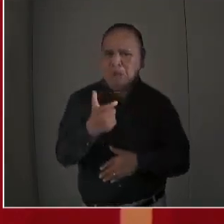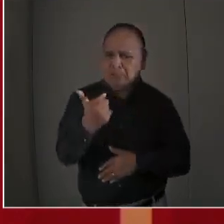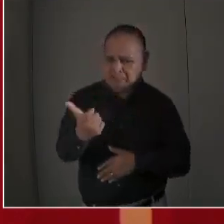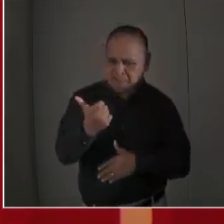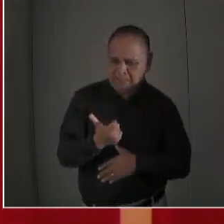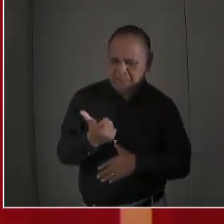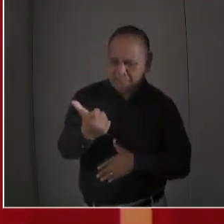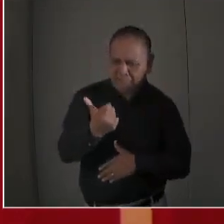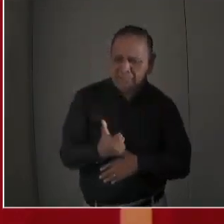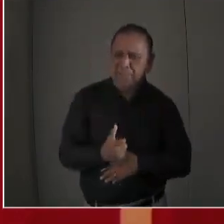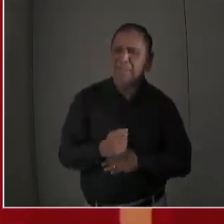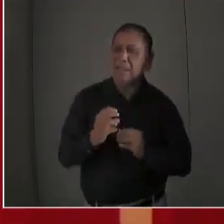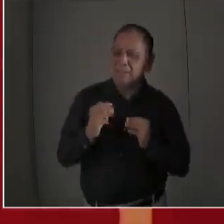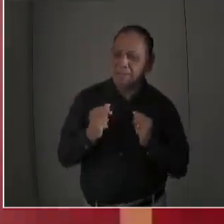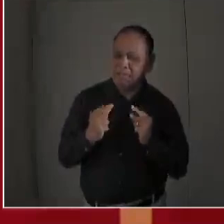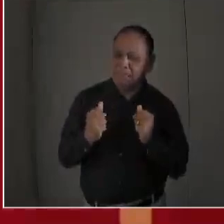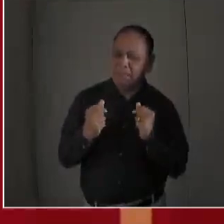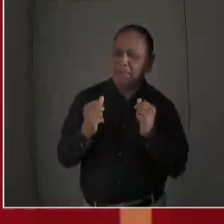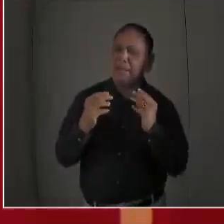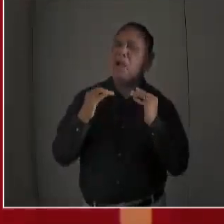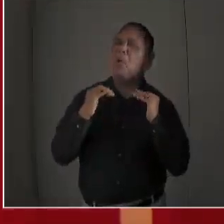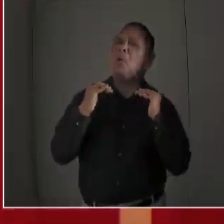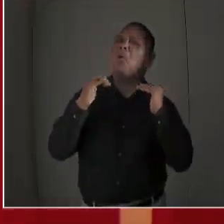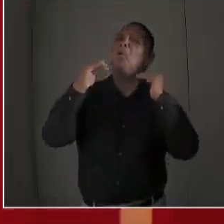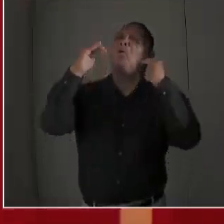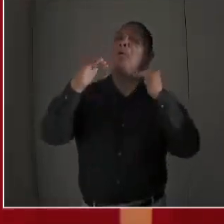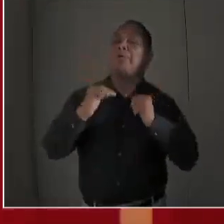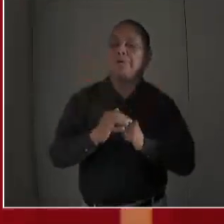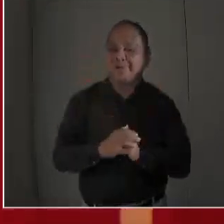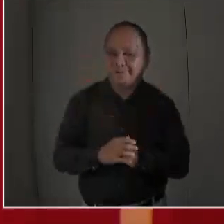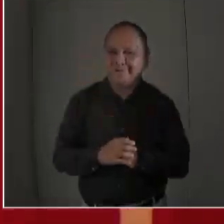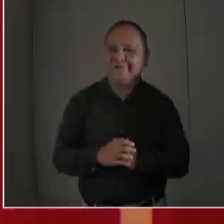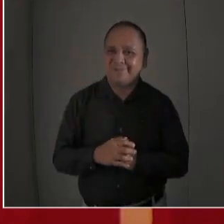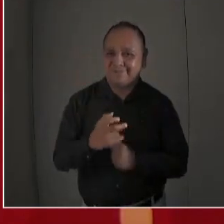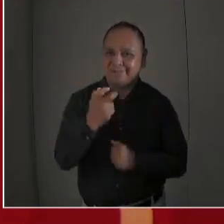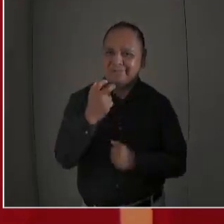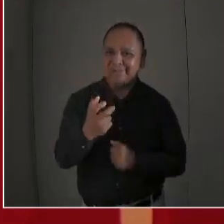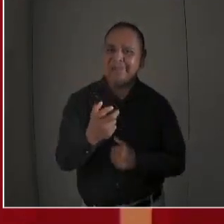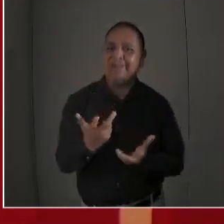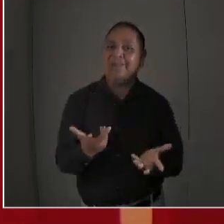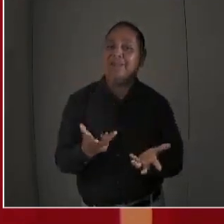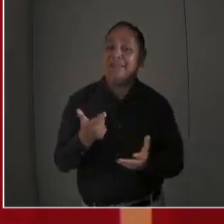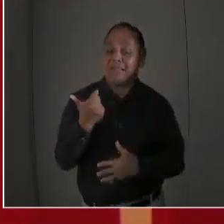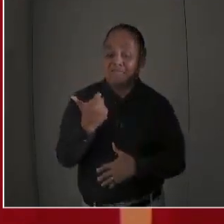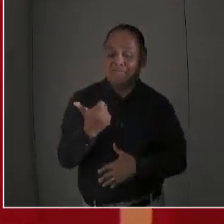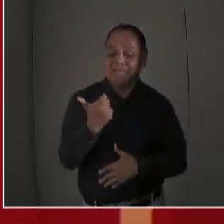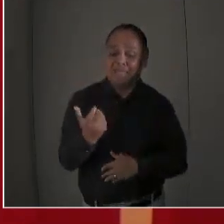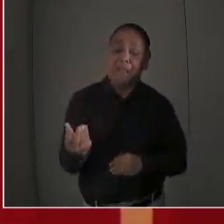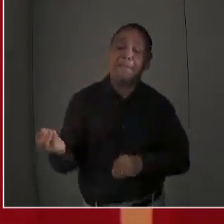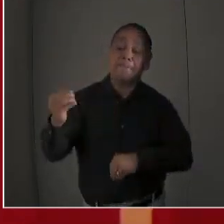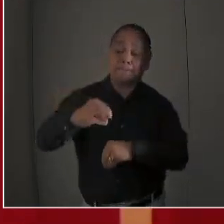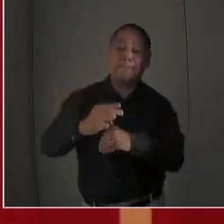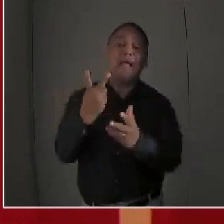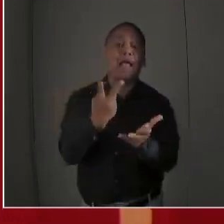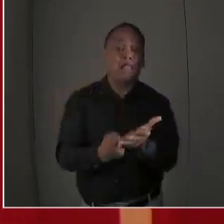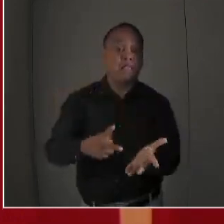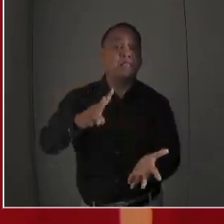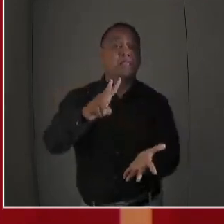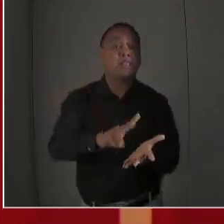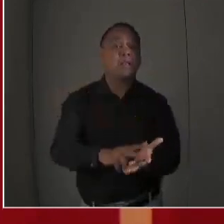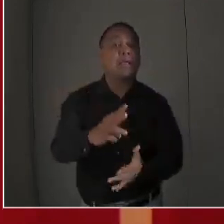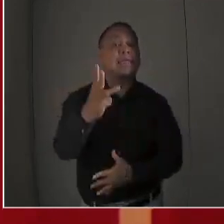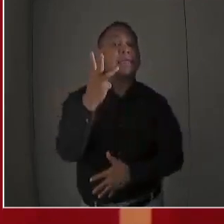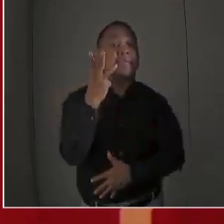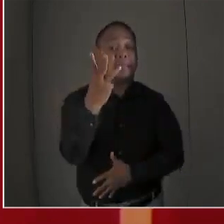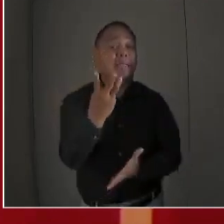la economía. Y eso generó no solamente que duplicara el salario mínimo, sino que triplicara